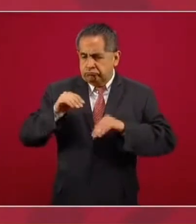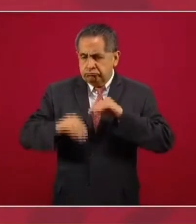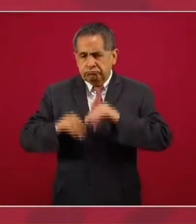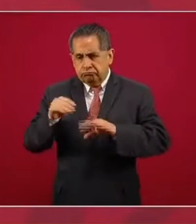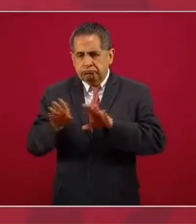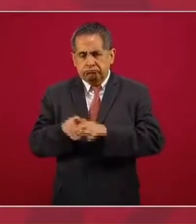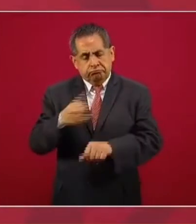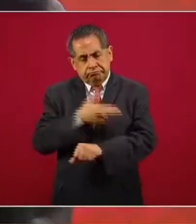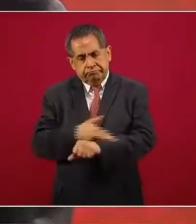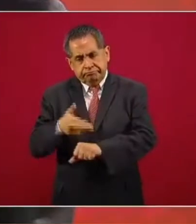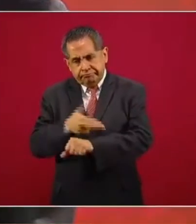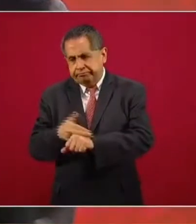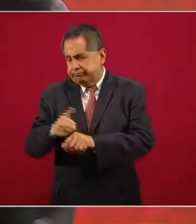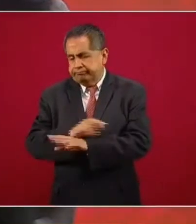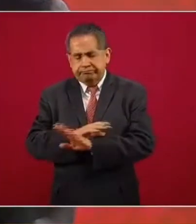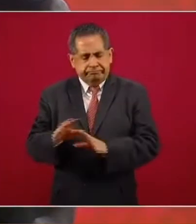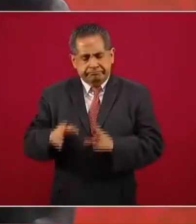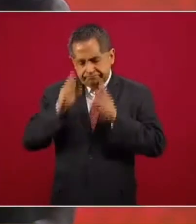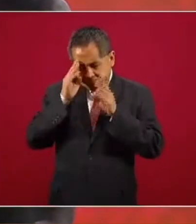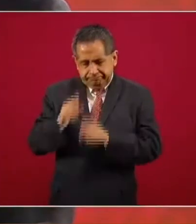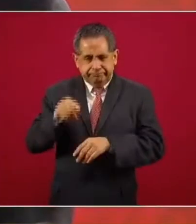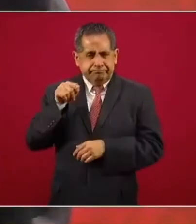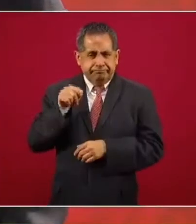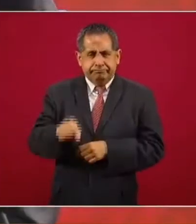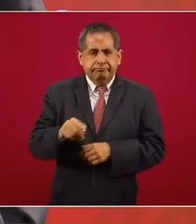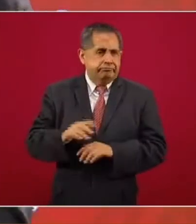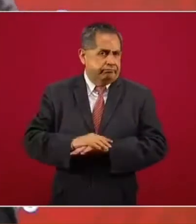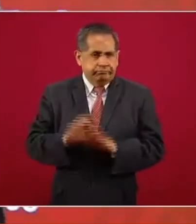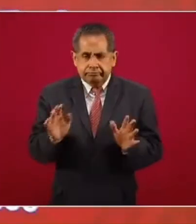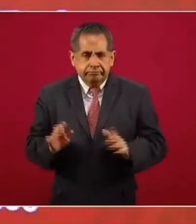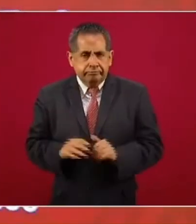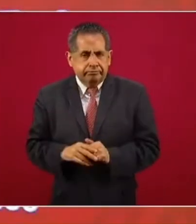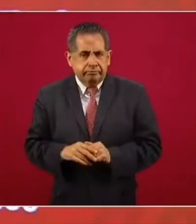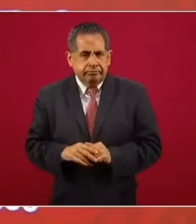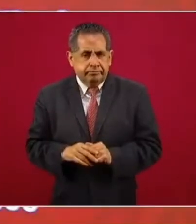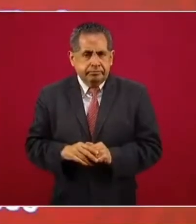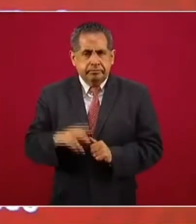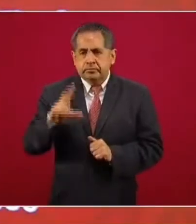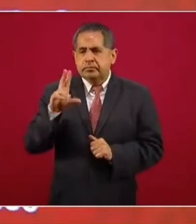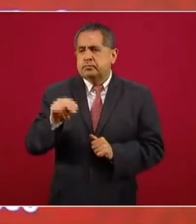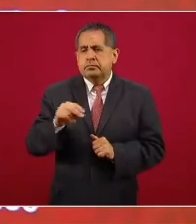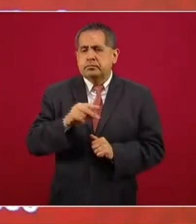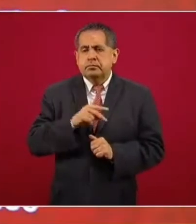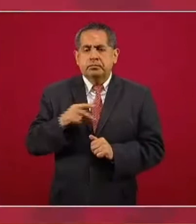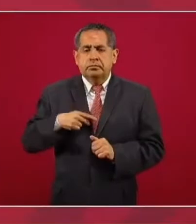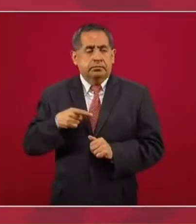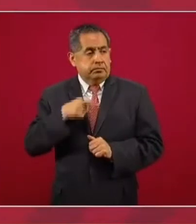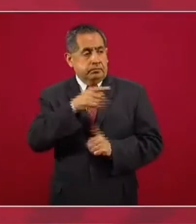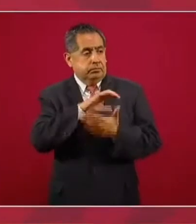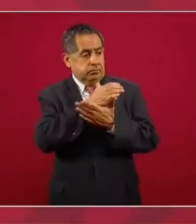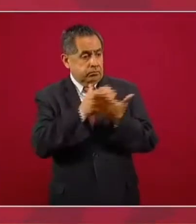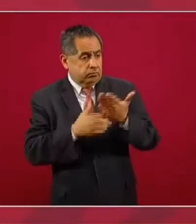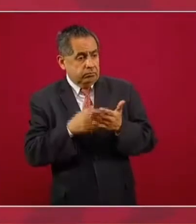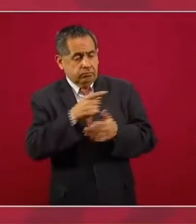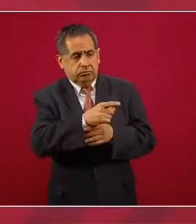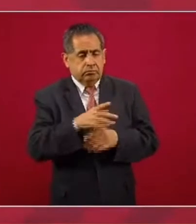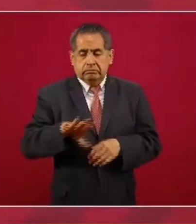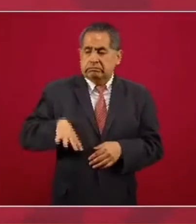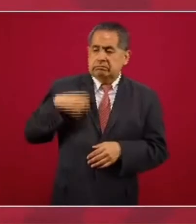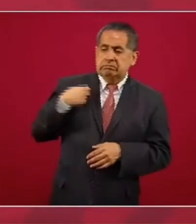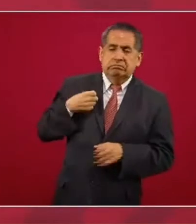haciendo los trámites para que no se mantenga ese contrato leonino,